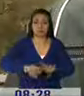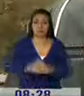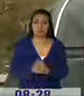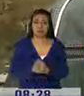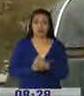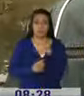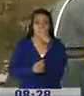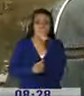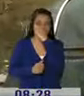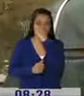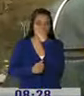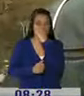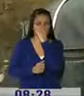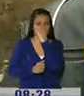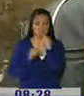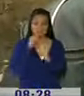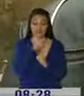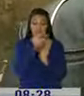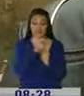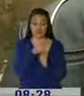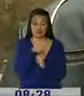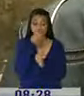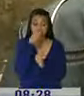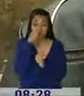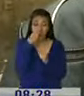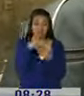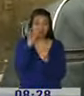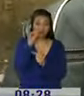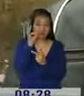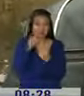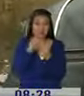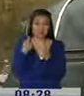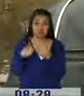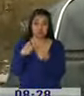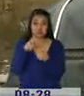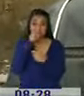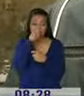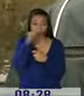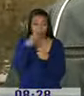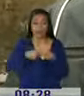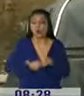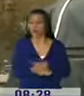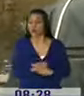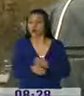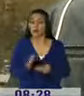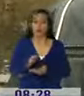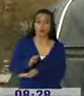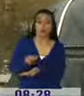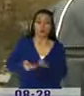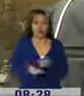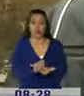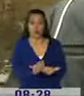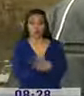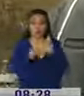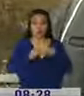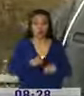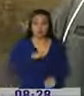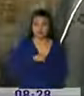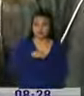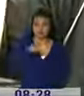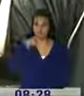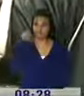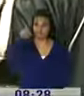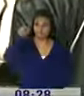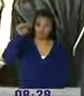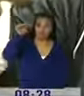Tenemos personas que fuman, personas que se drogan, venta de lo mismo. Y si ustedes pueden subirse un ratito a la